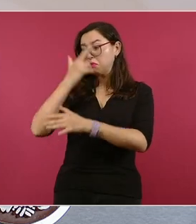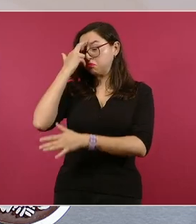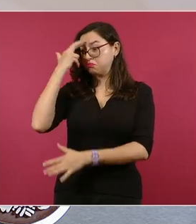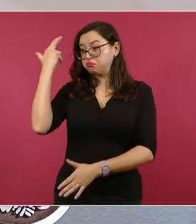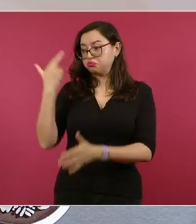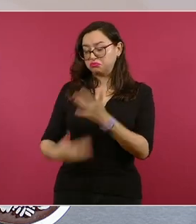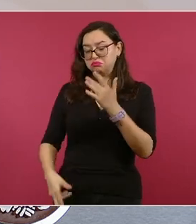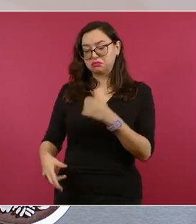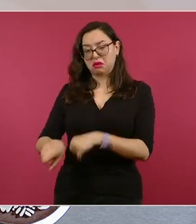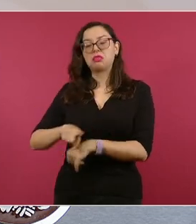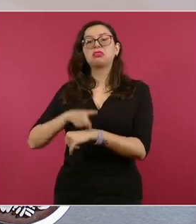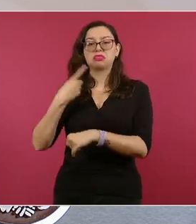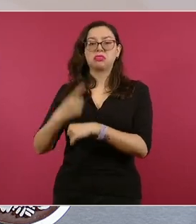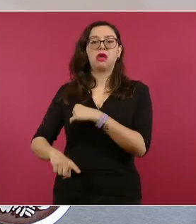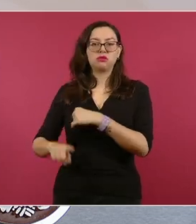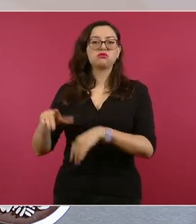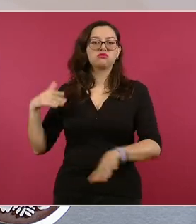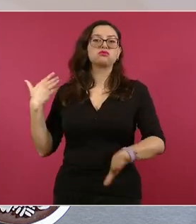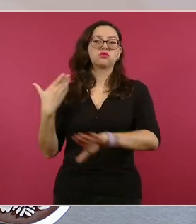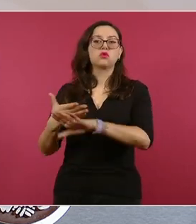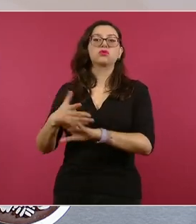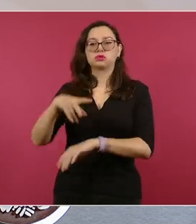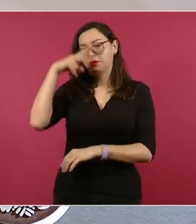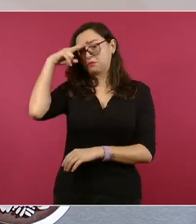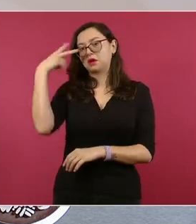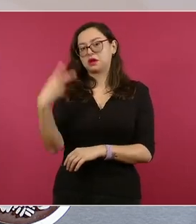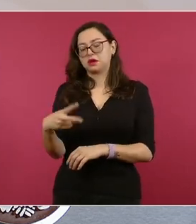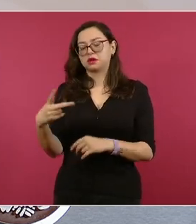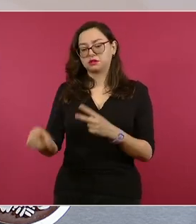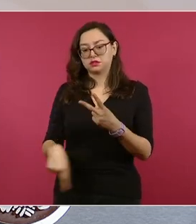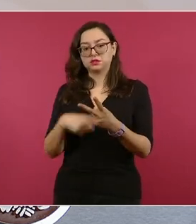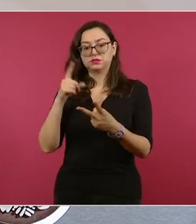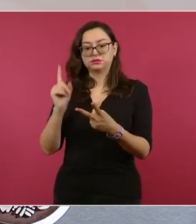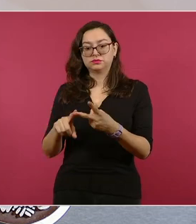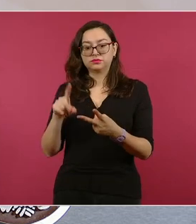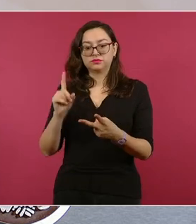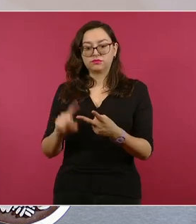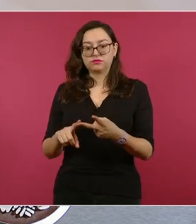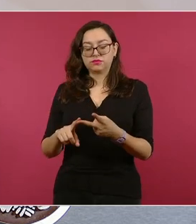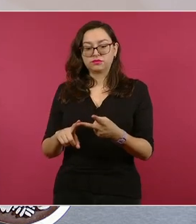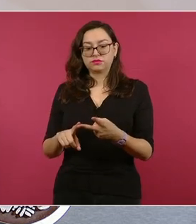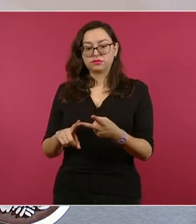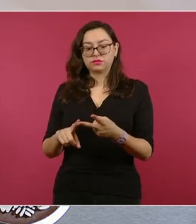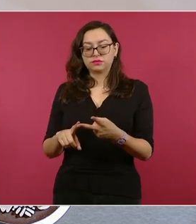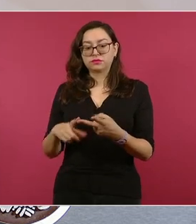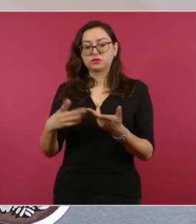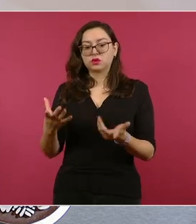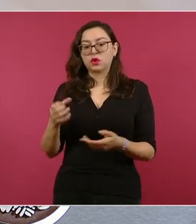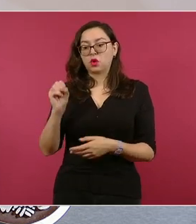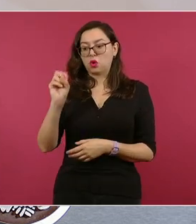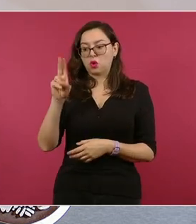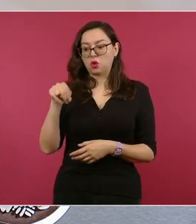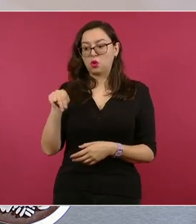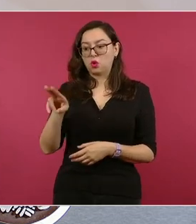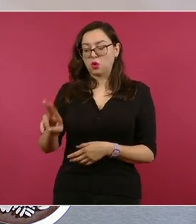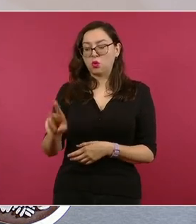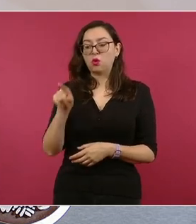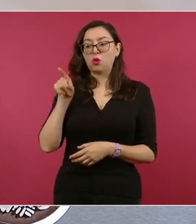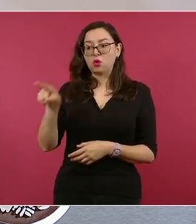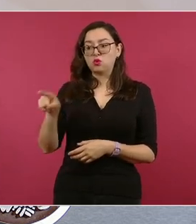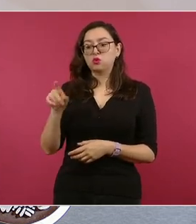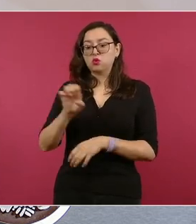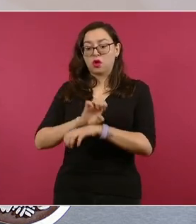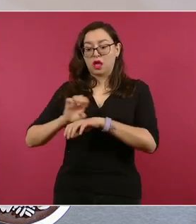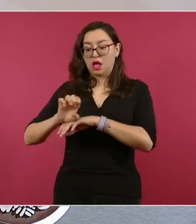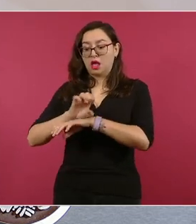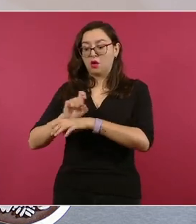a México. Segundo, la suspensión de Ecuador como integrante de la Organización de las Naciones Unidas, en tanto no se emita